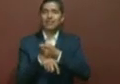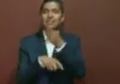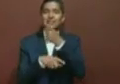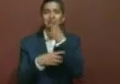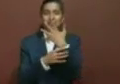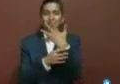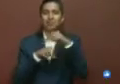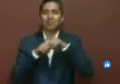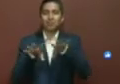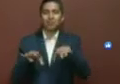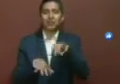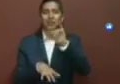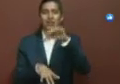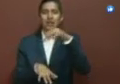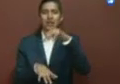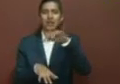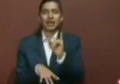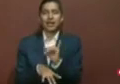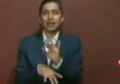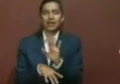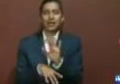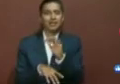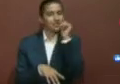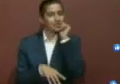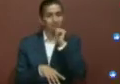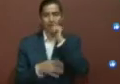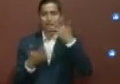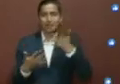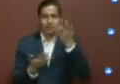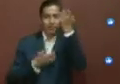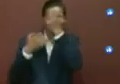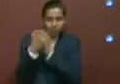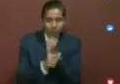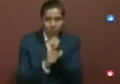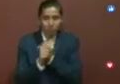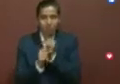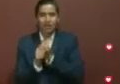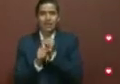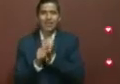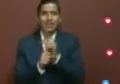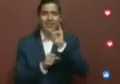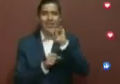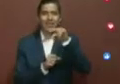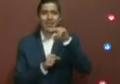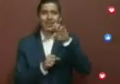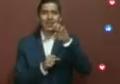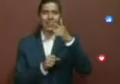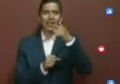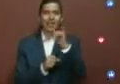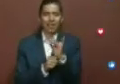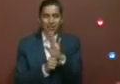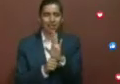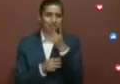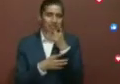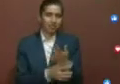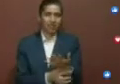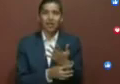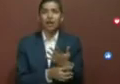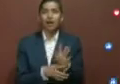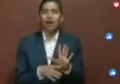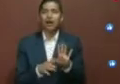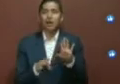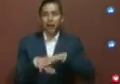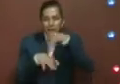en su estudio que hace de manera periódica, y segundo, nosotros también hicimos un estudio muy profundo con